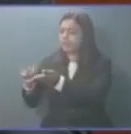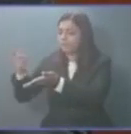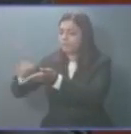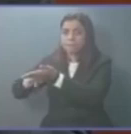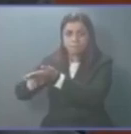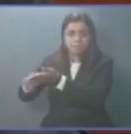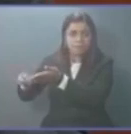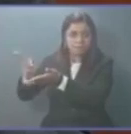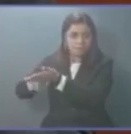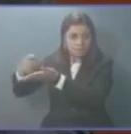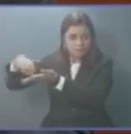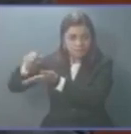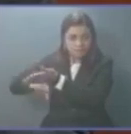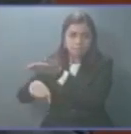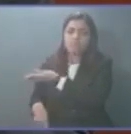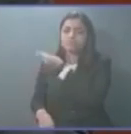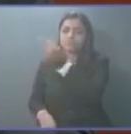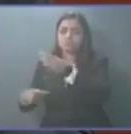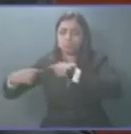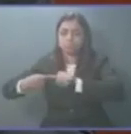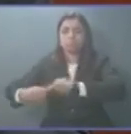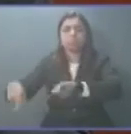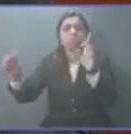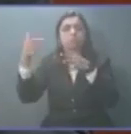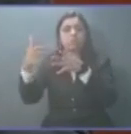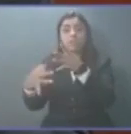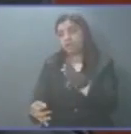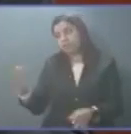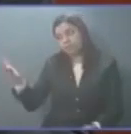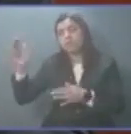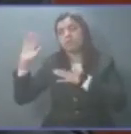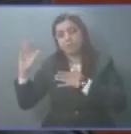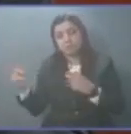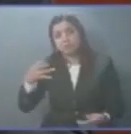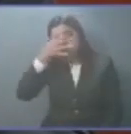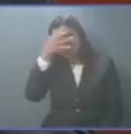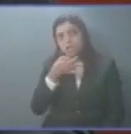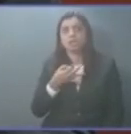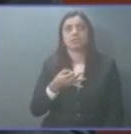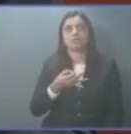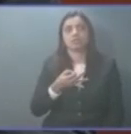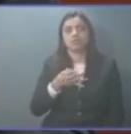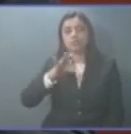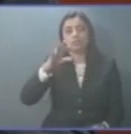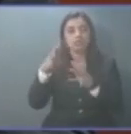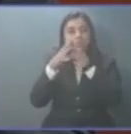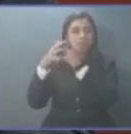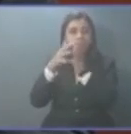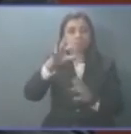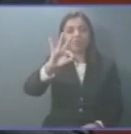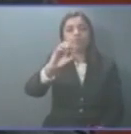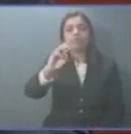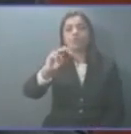Oficial para que se convierta en ley de la República. Hay que honrar compromisos. Tenemos compromisos serios con Fomilenio, Fomilenio